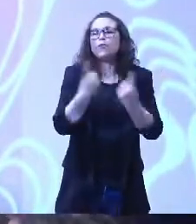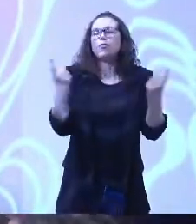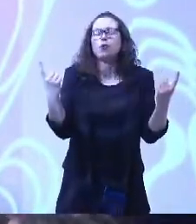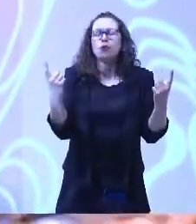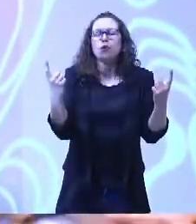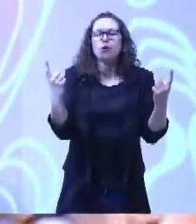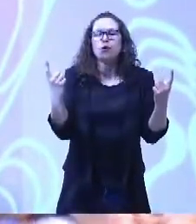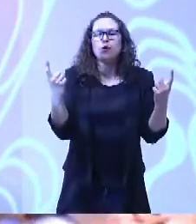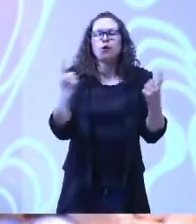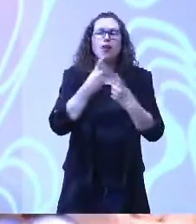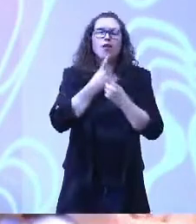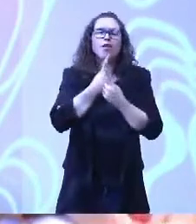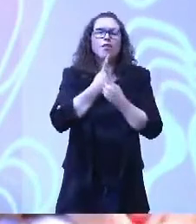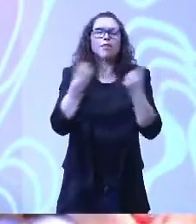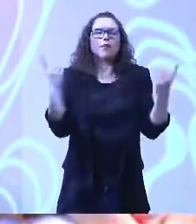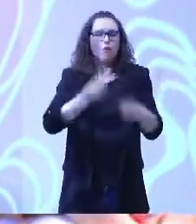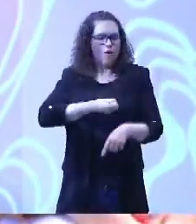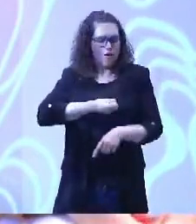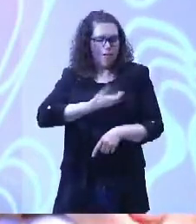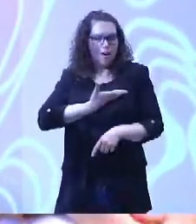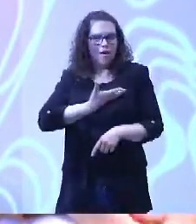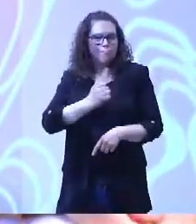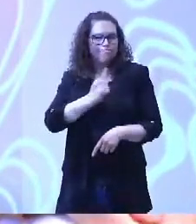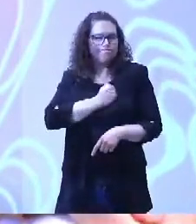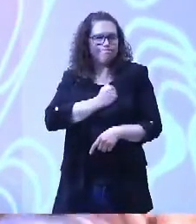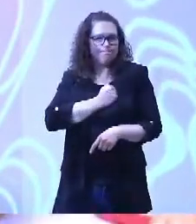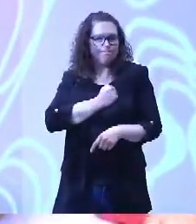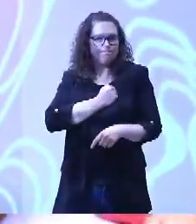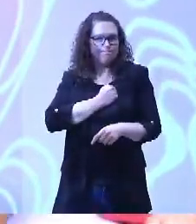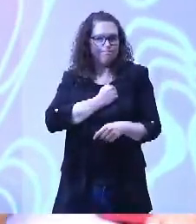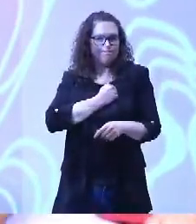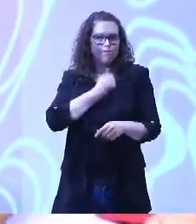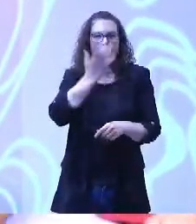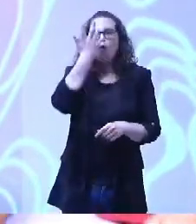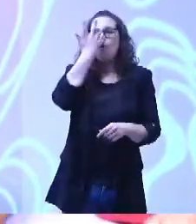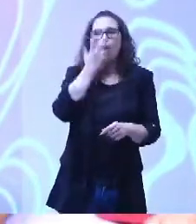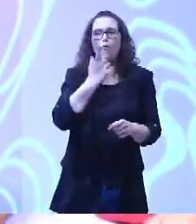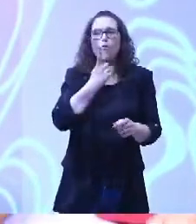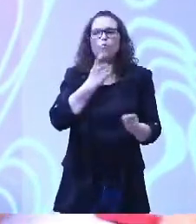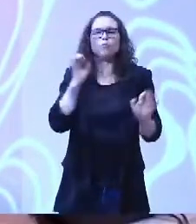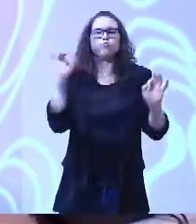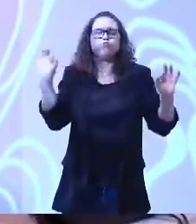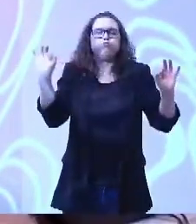digo solamente por amor a los colores de nuestra camiseta, que son el rojo.